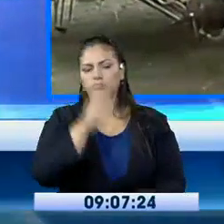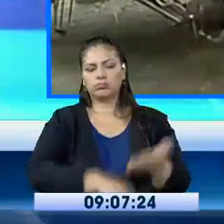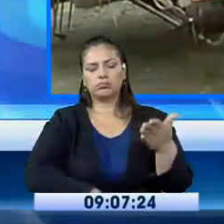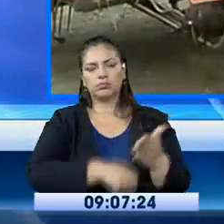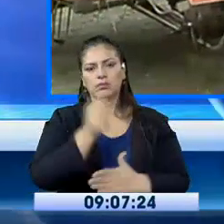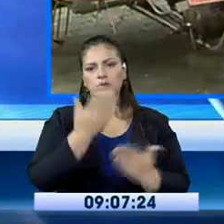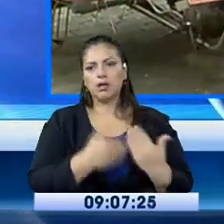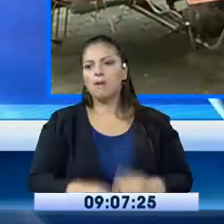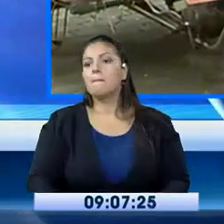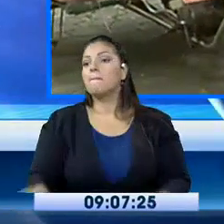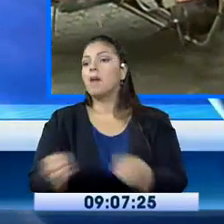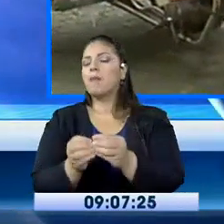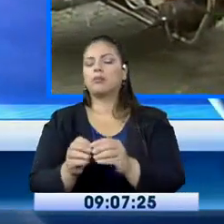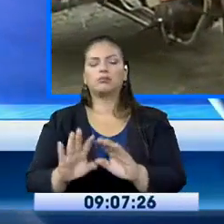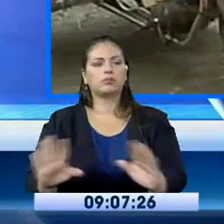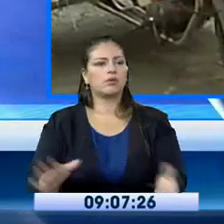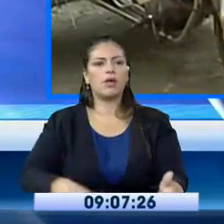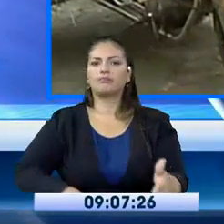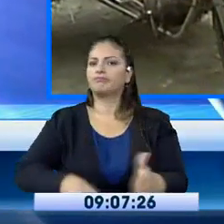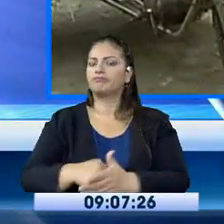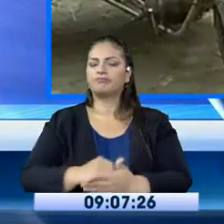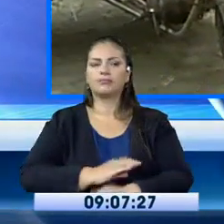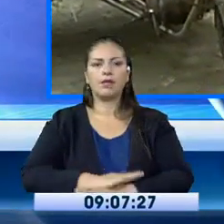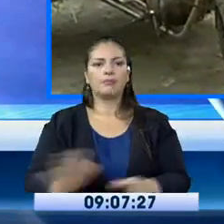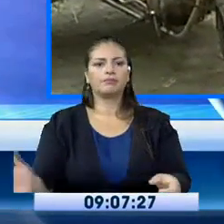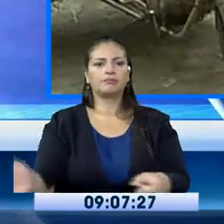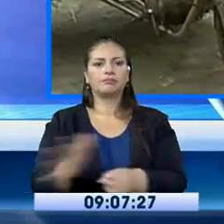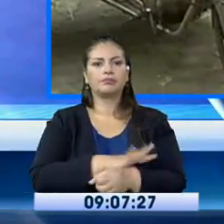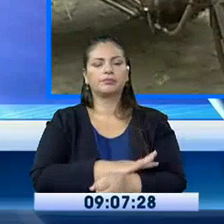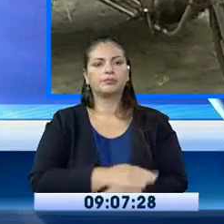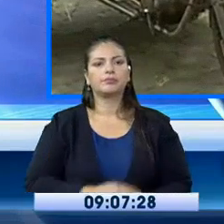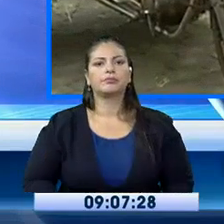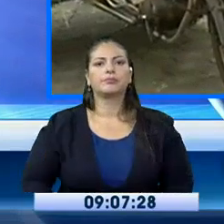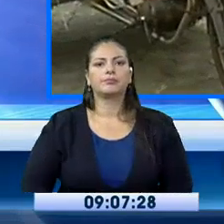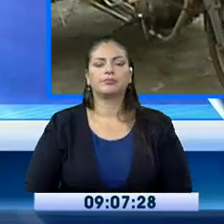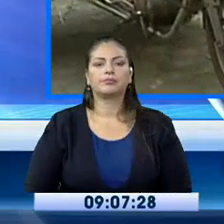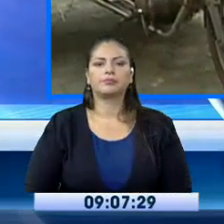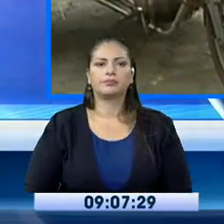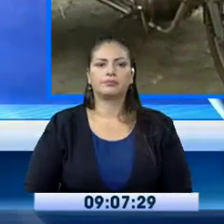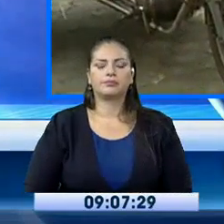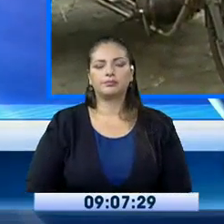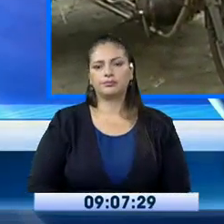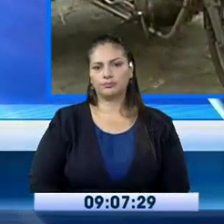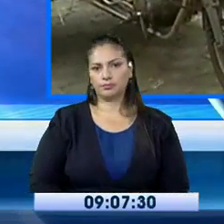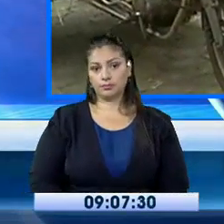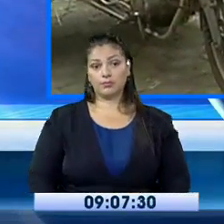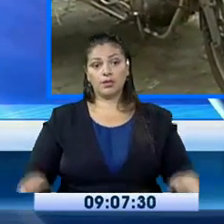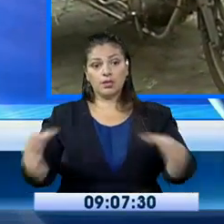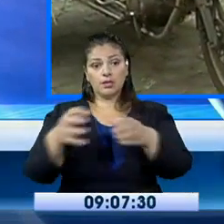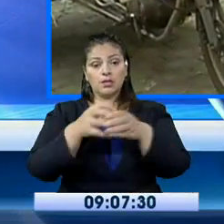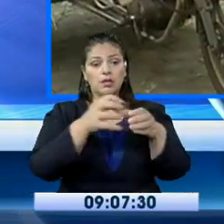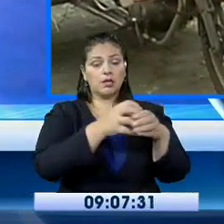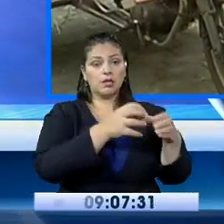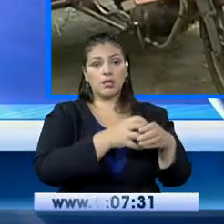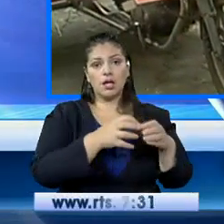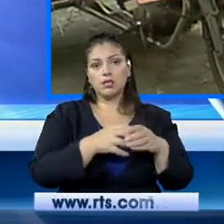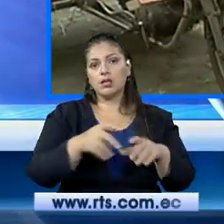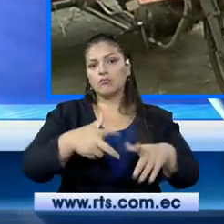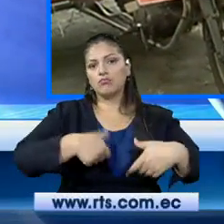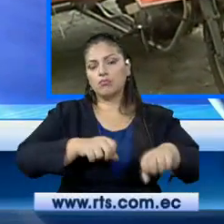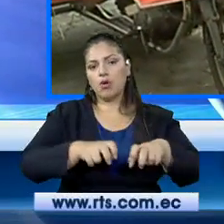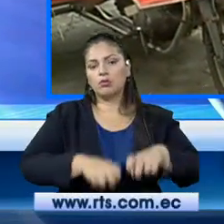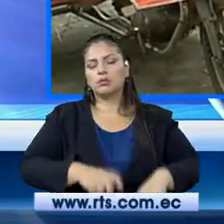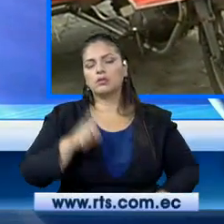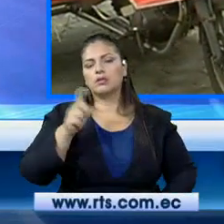que ya está totalmente dicho. Se ratificaron los requisitos y ahora le corresponde a cada cooperativa de Tricimotos el poder trabajar, pero